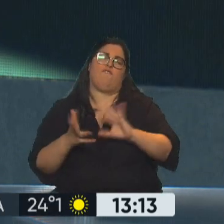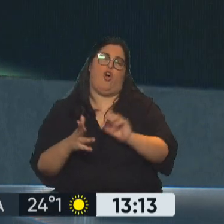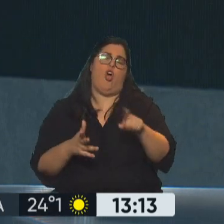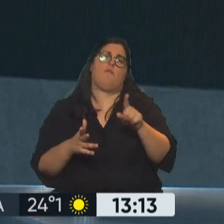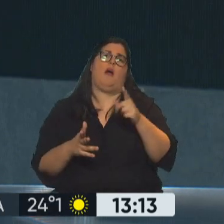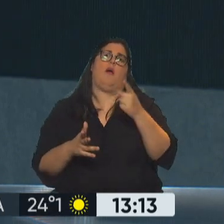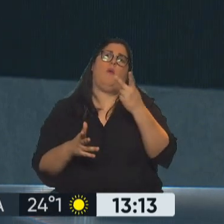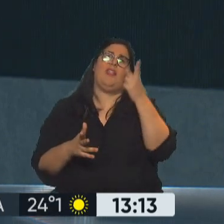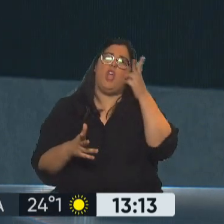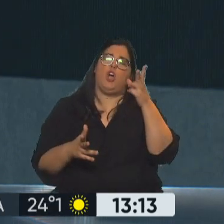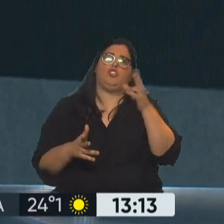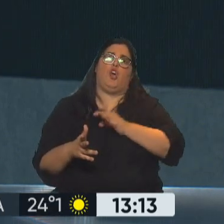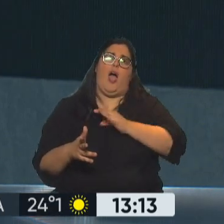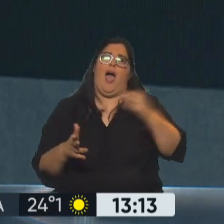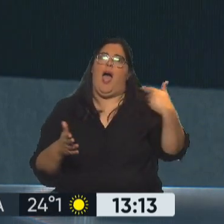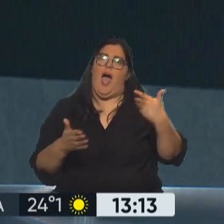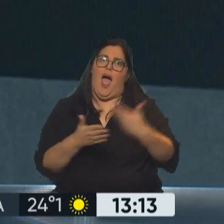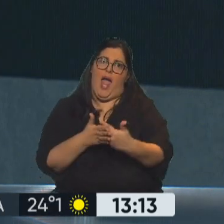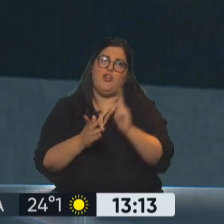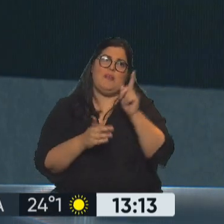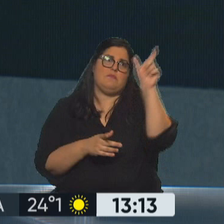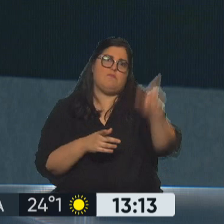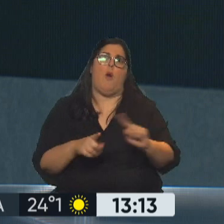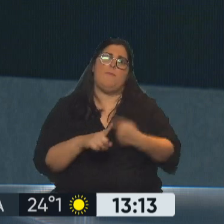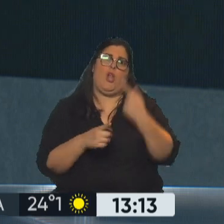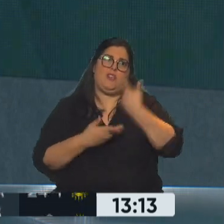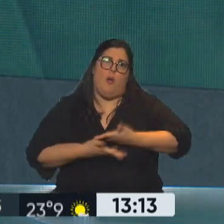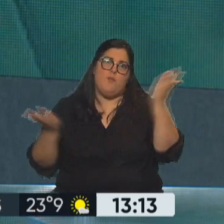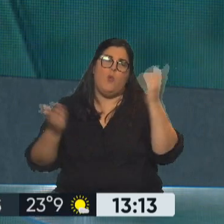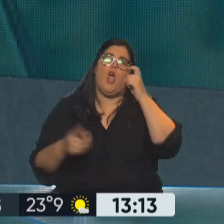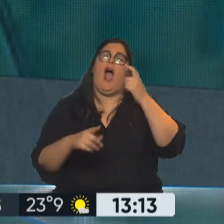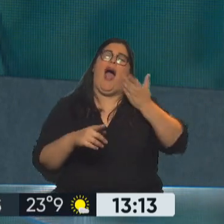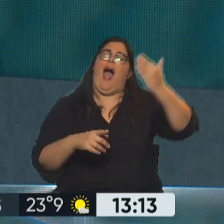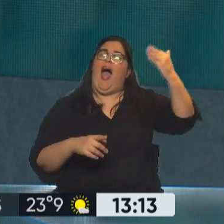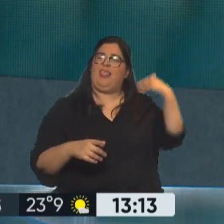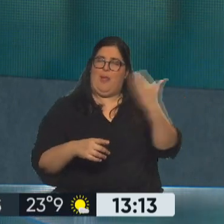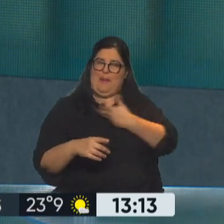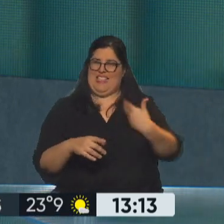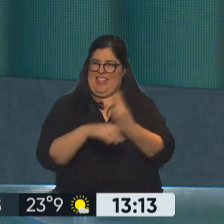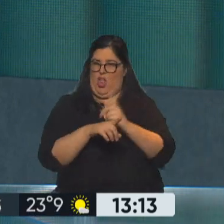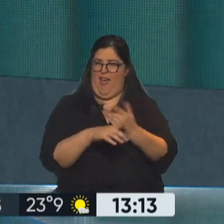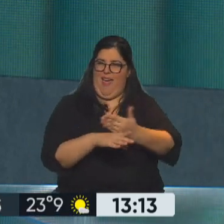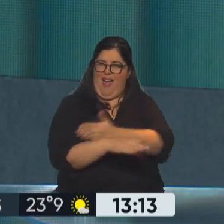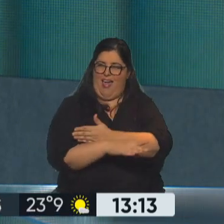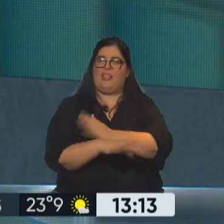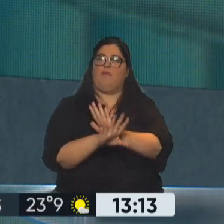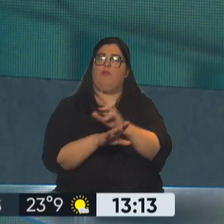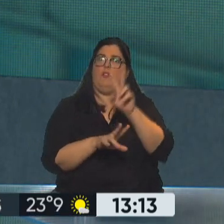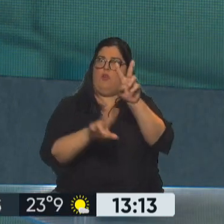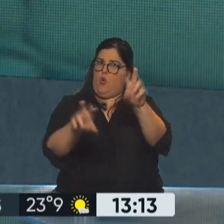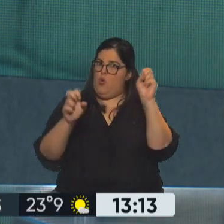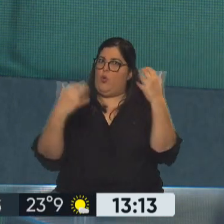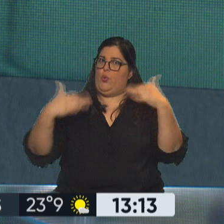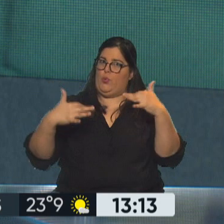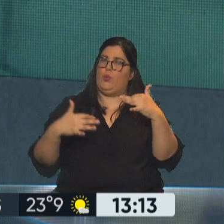de 28 años de vida pública de Bolsonaro, antes de ser presidente, te deja bastante dinero.